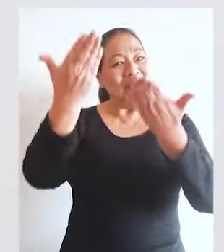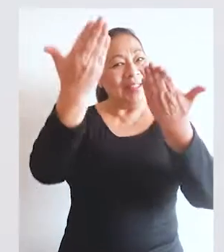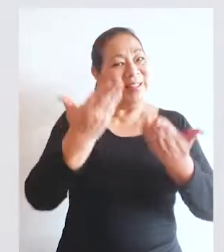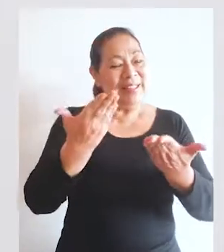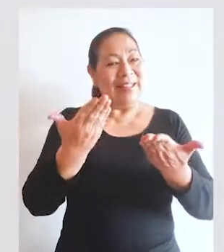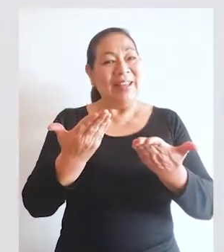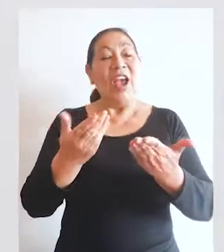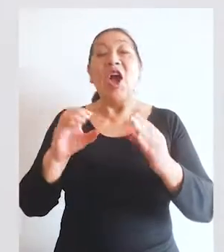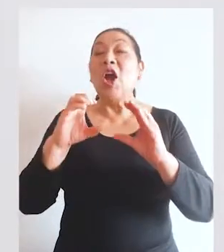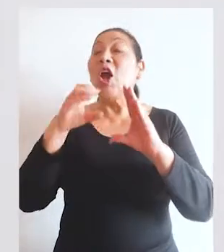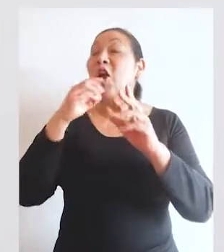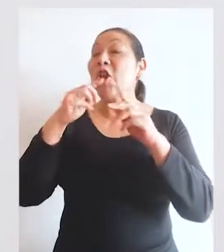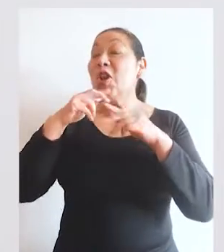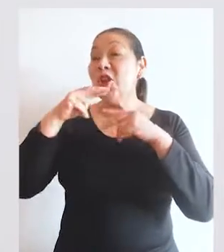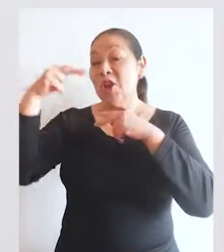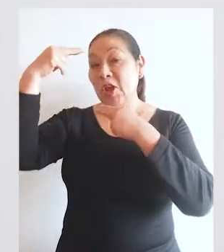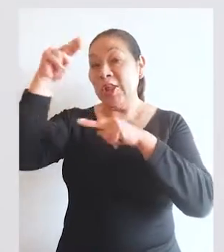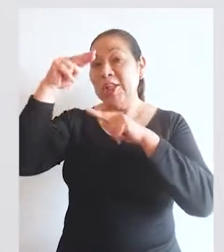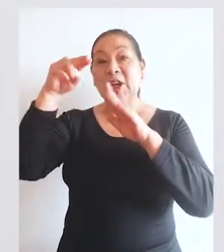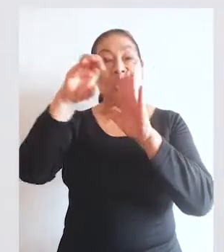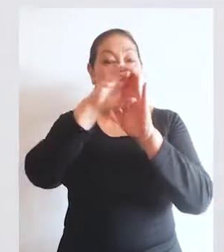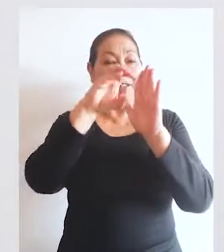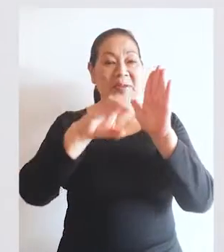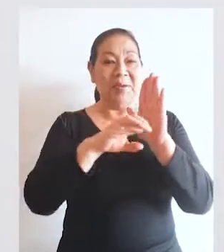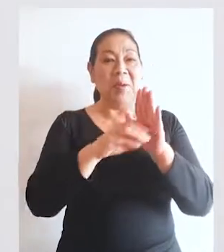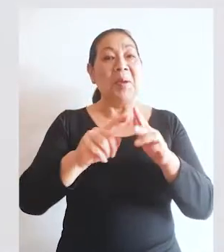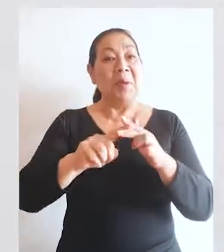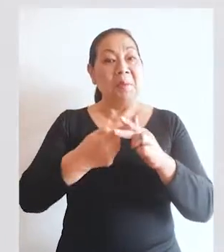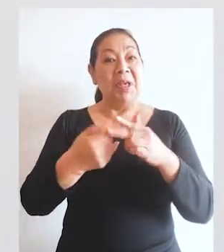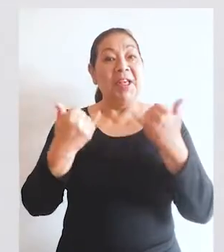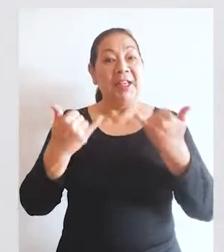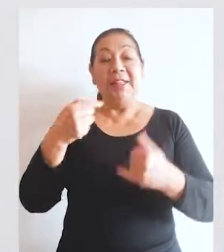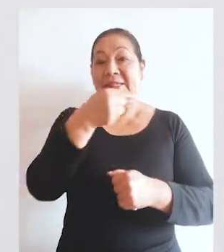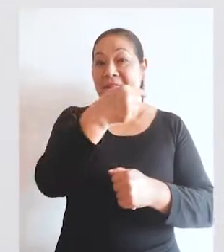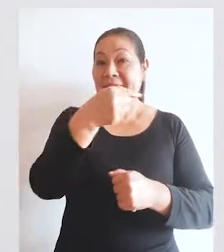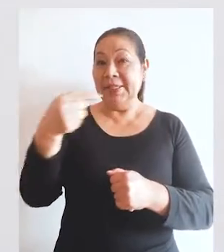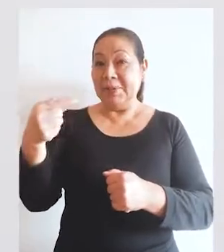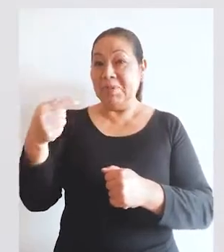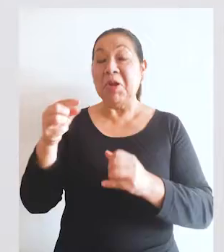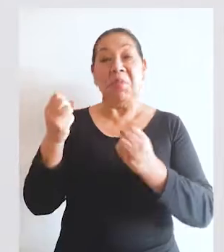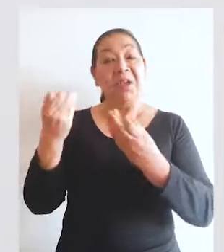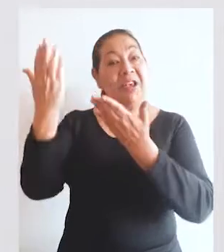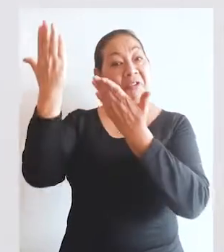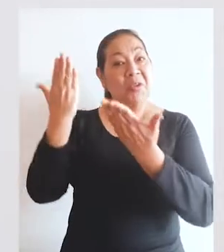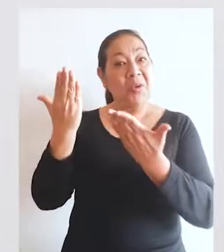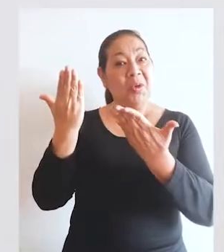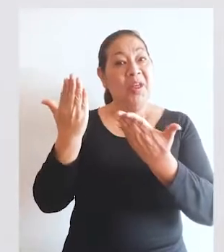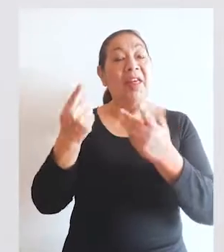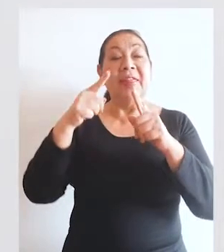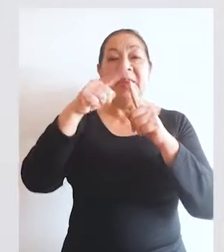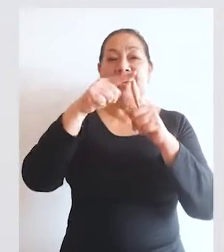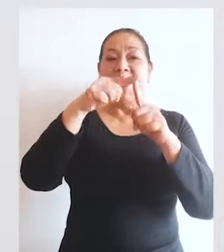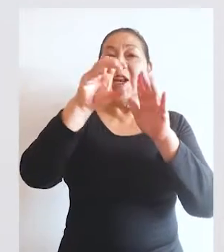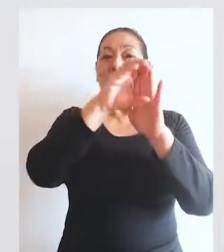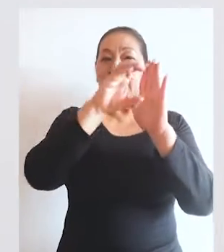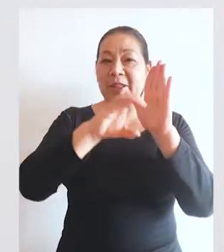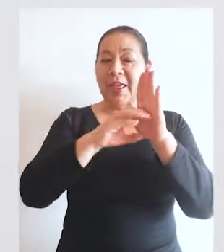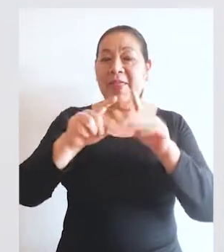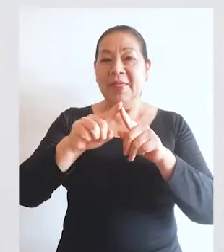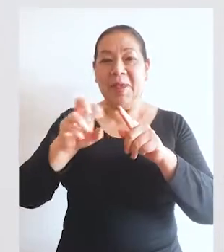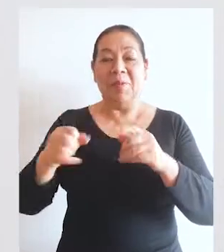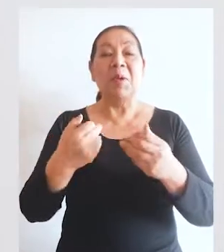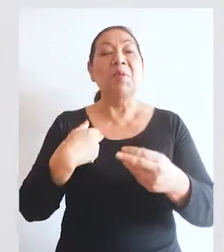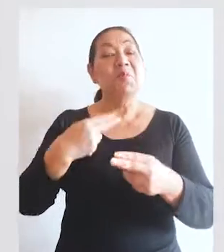Bienvenido, bienvenida al Noticiero Constitucional. Empezamos esta semana bien informados desde Tribunal Constitucional